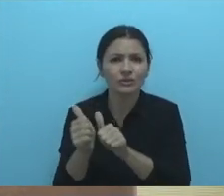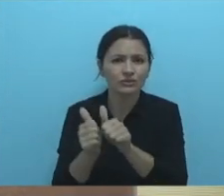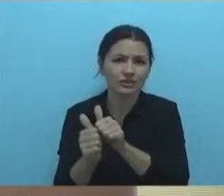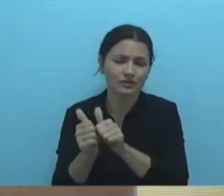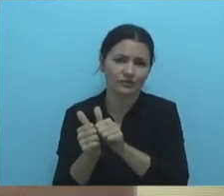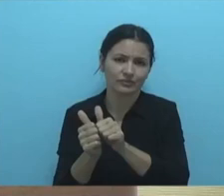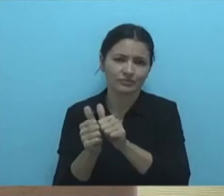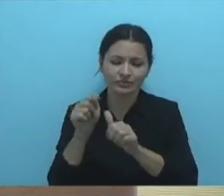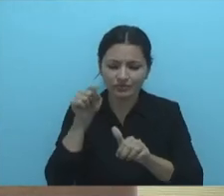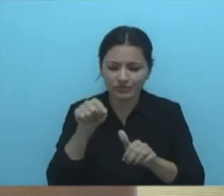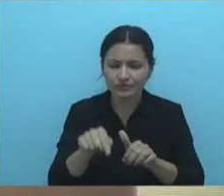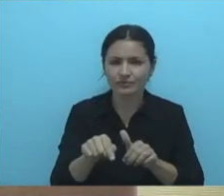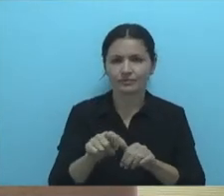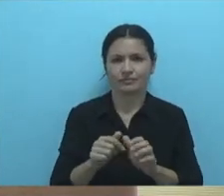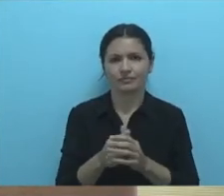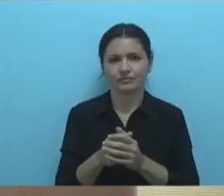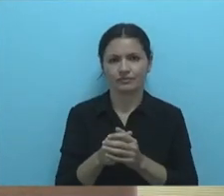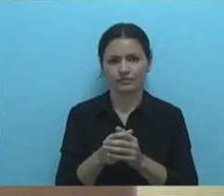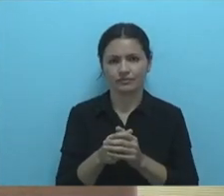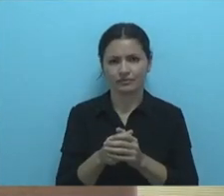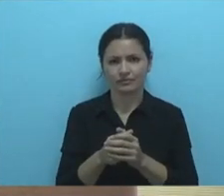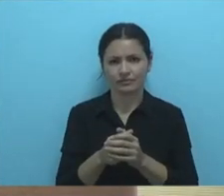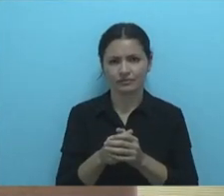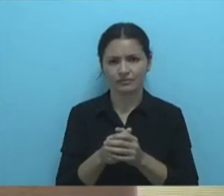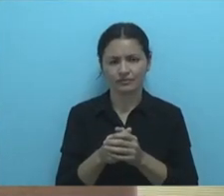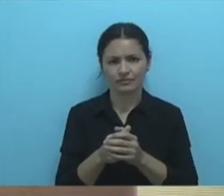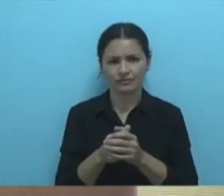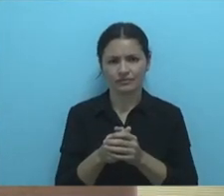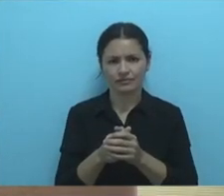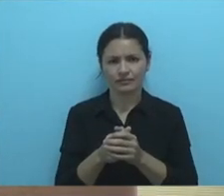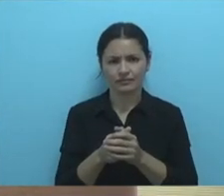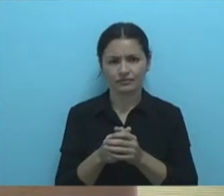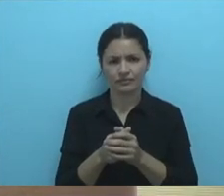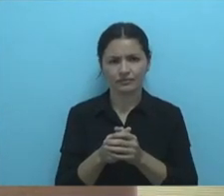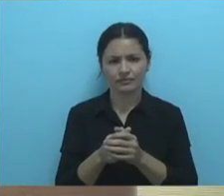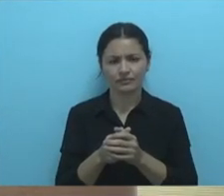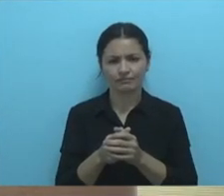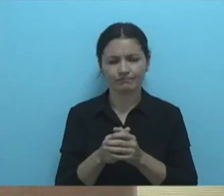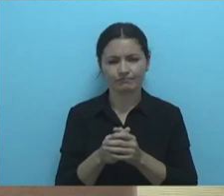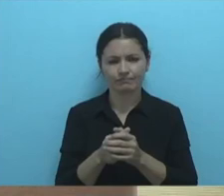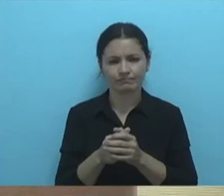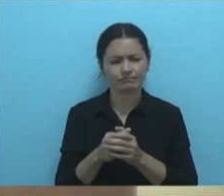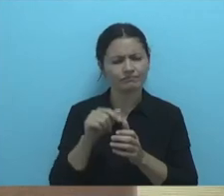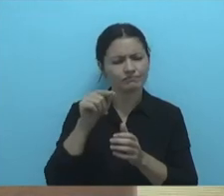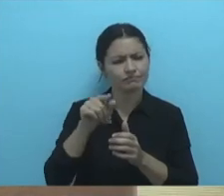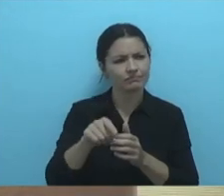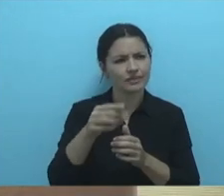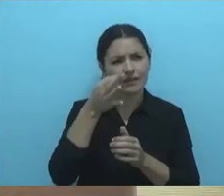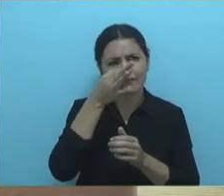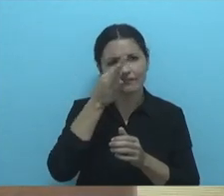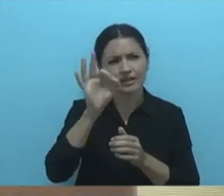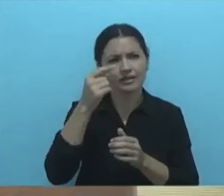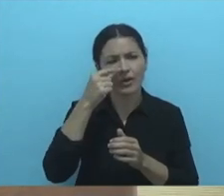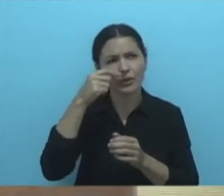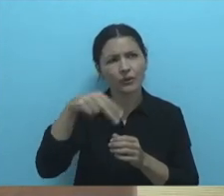las pibas y los pibes tuvieran algo en que creer es indispensable este 20 de junio pensar en lo que